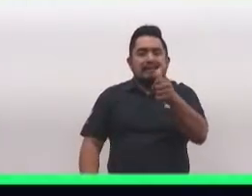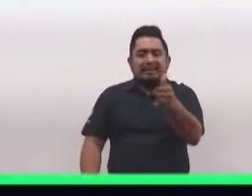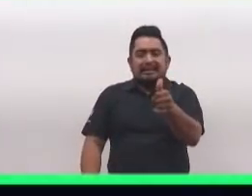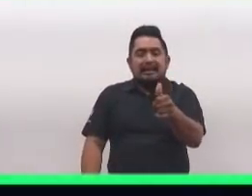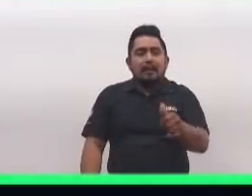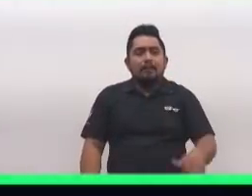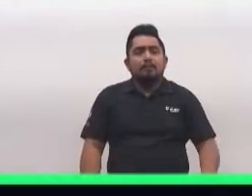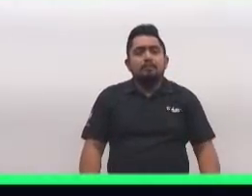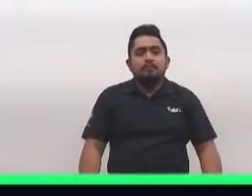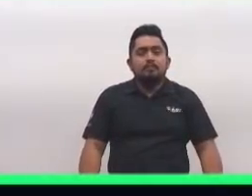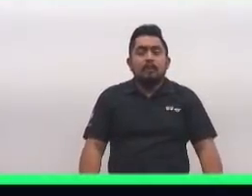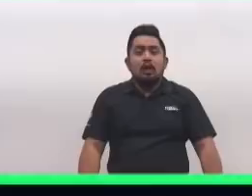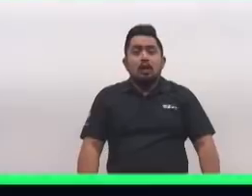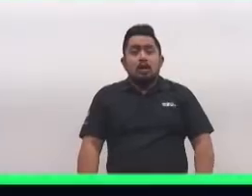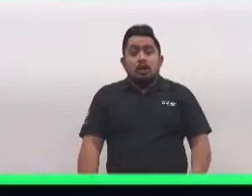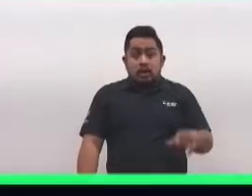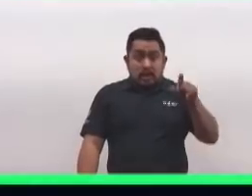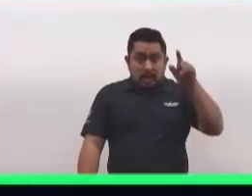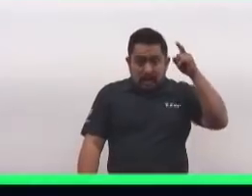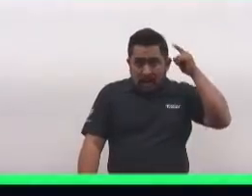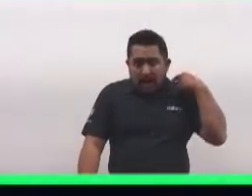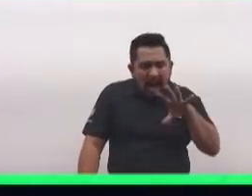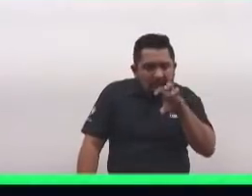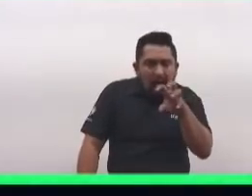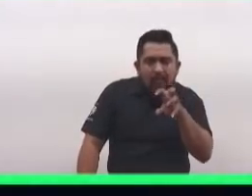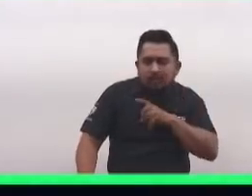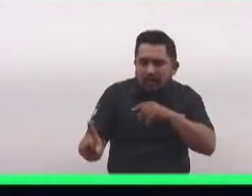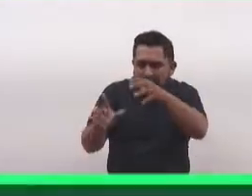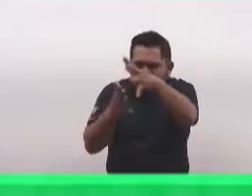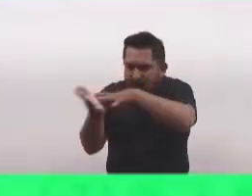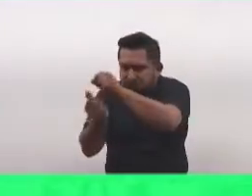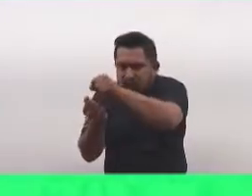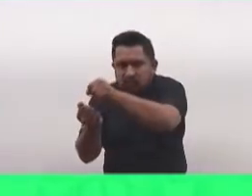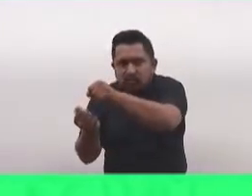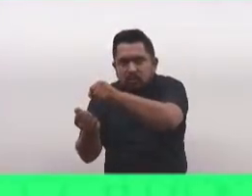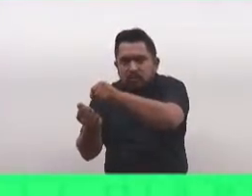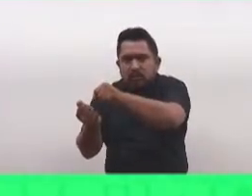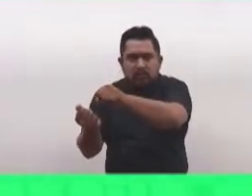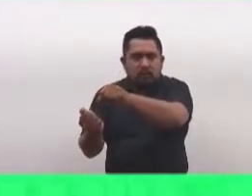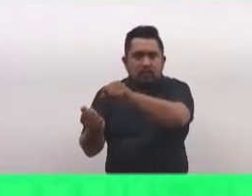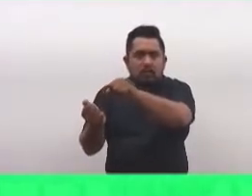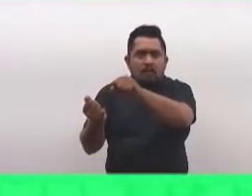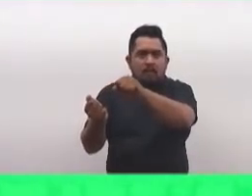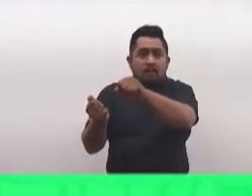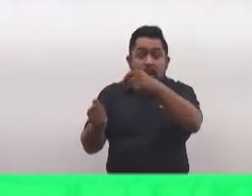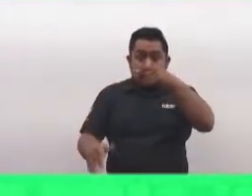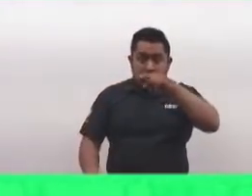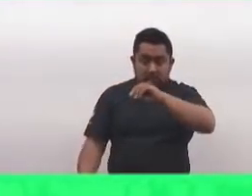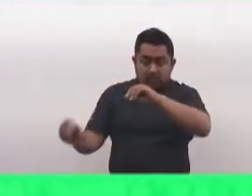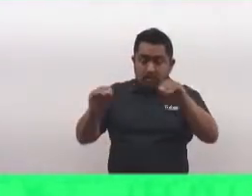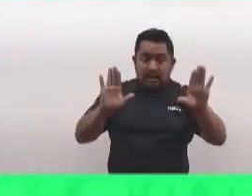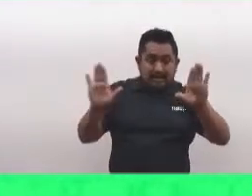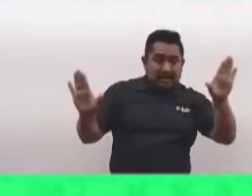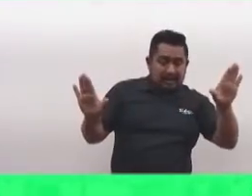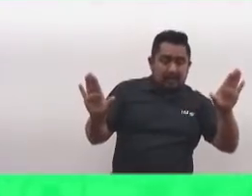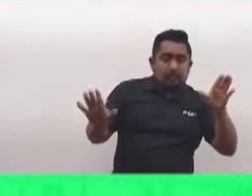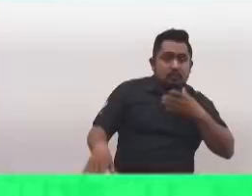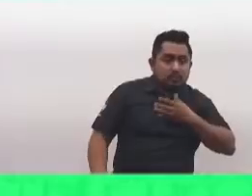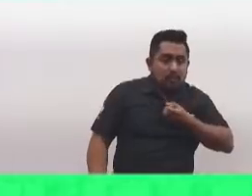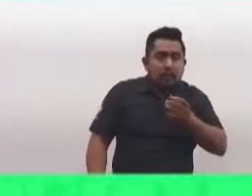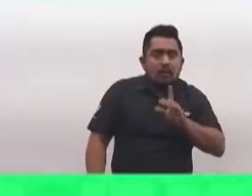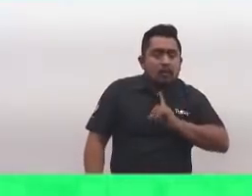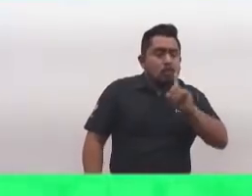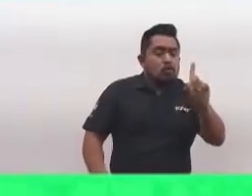el ladrón no viene sino para hurtar y destruir punto y coma que a mi idea yo he venido para que tengan que dice la palabra